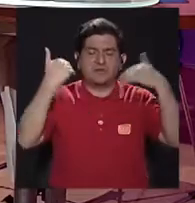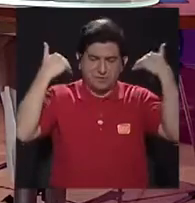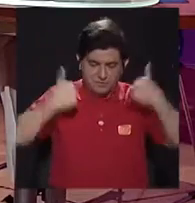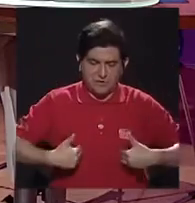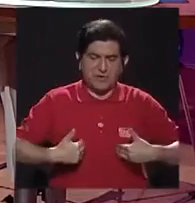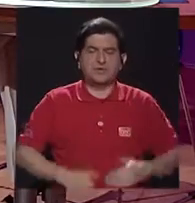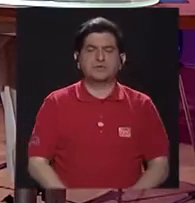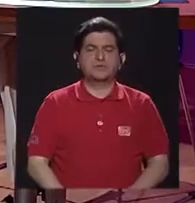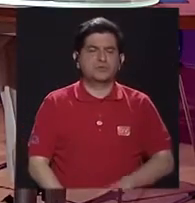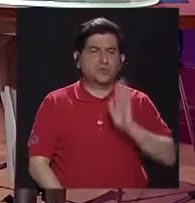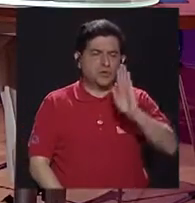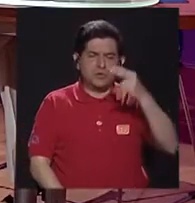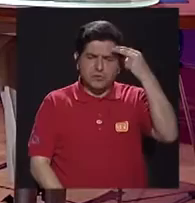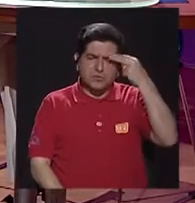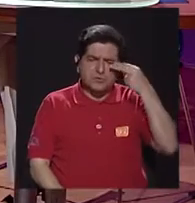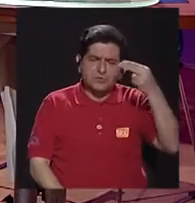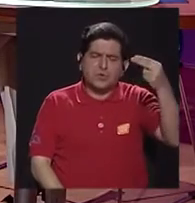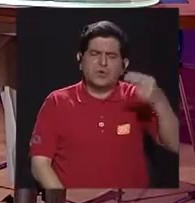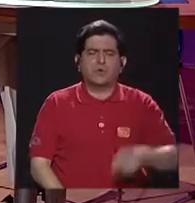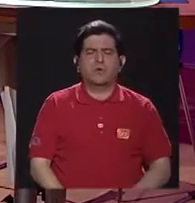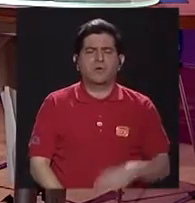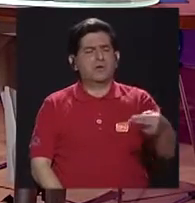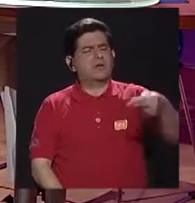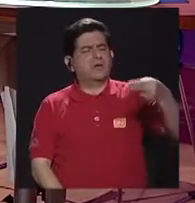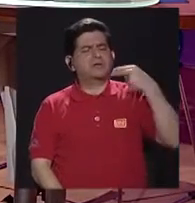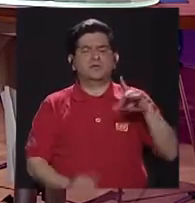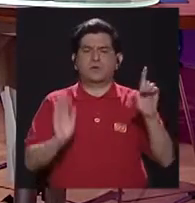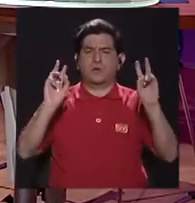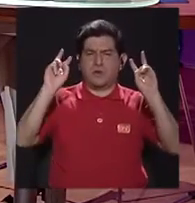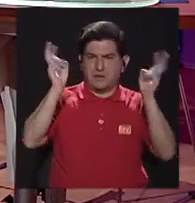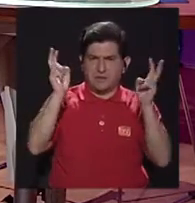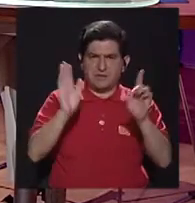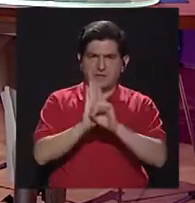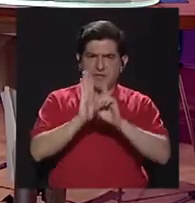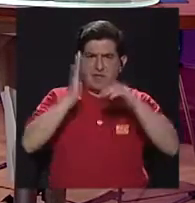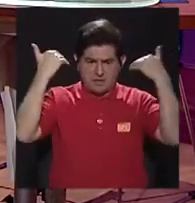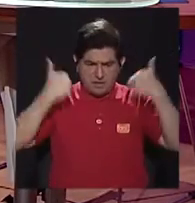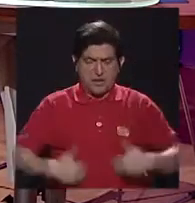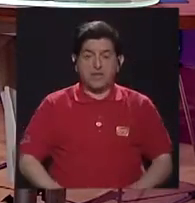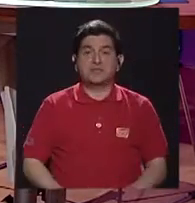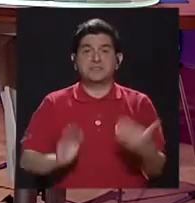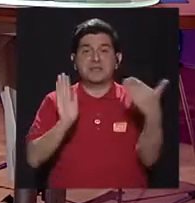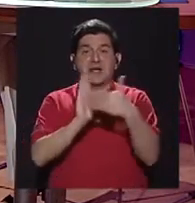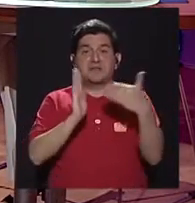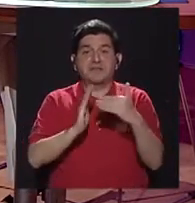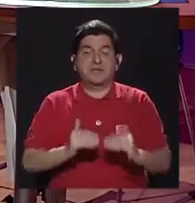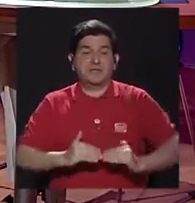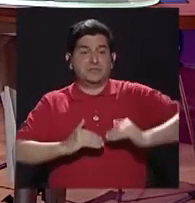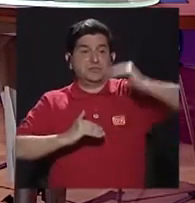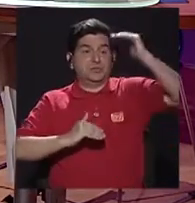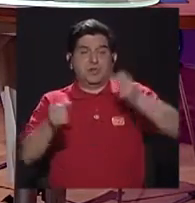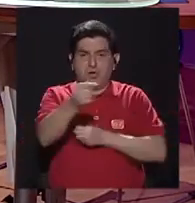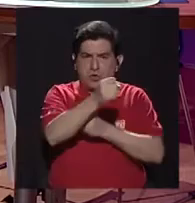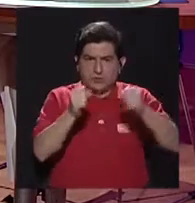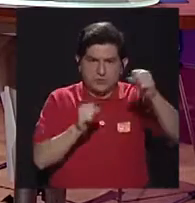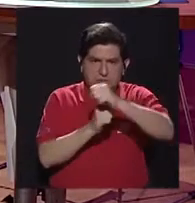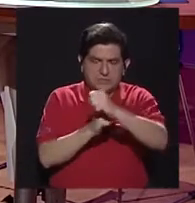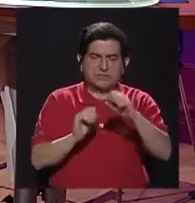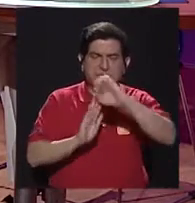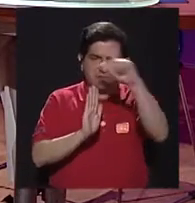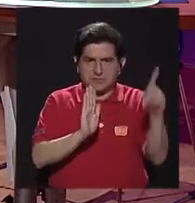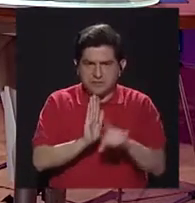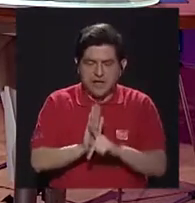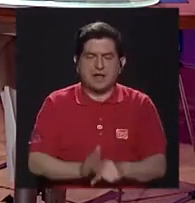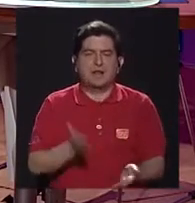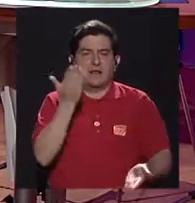por su prestigio adquirido a lo largo de su historia en materia de derechos humanos, es un daño más grande el que le ha causado a la Sala Cuarta con estas resoluciones